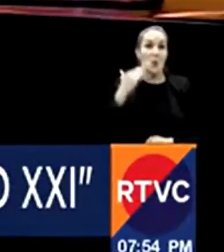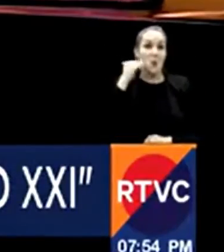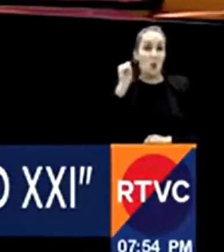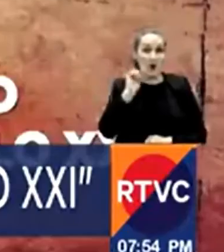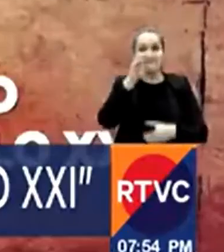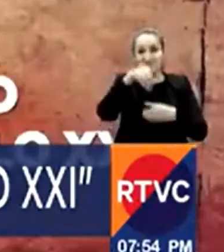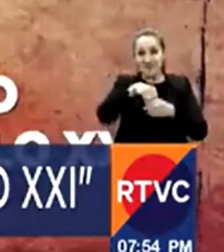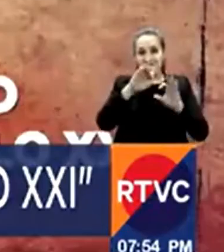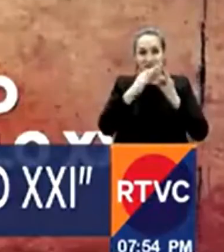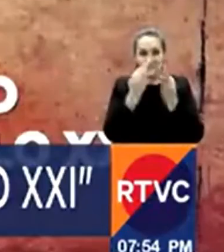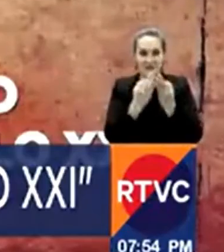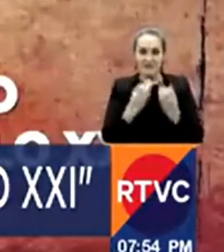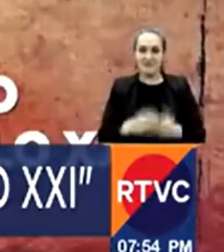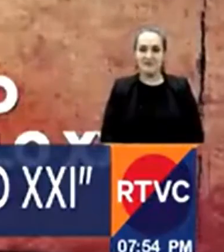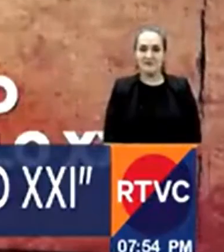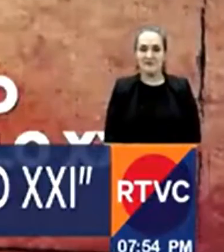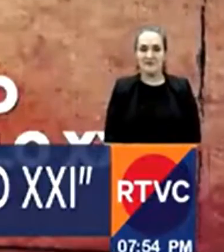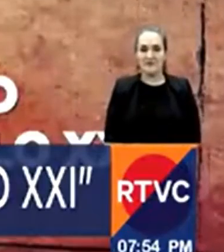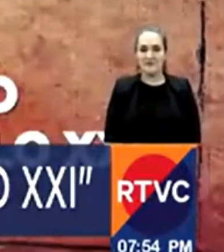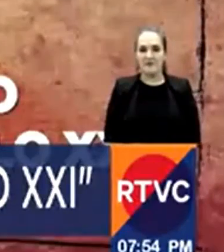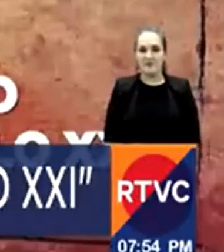familia.